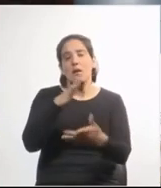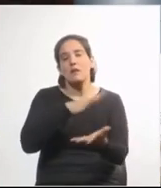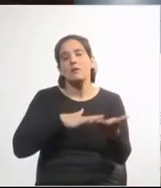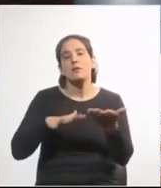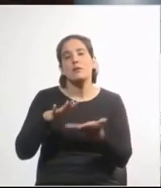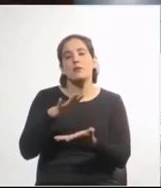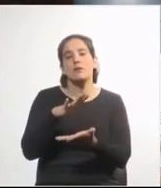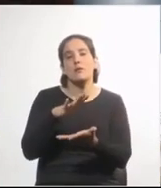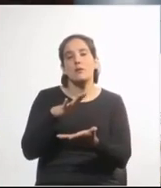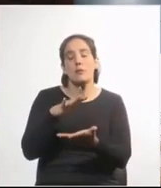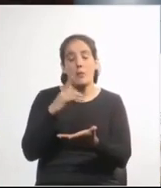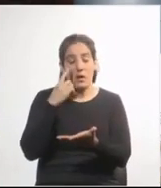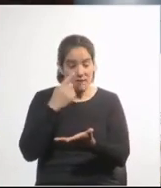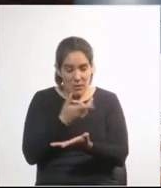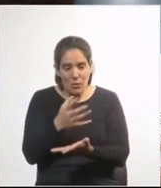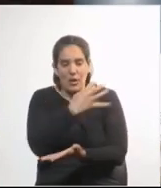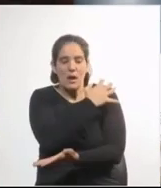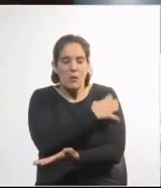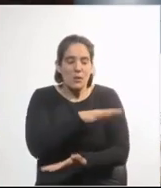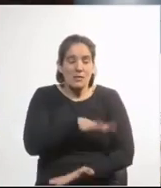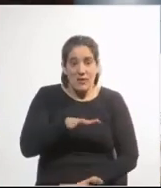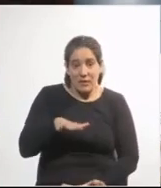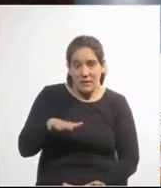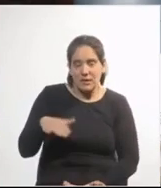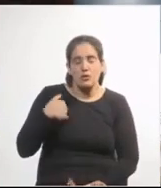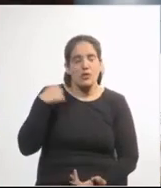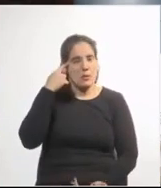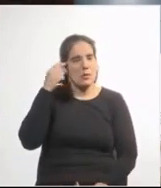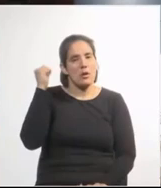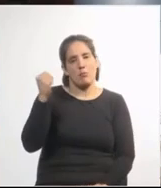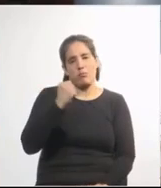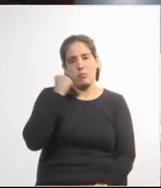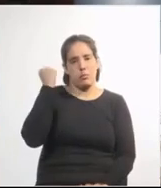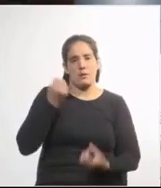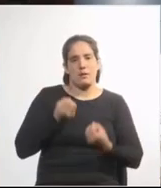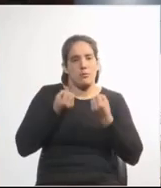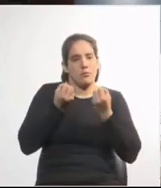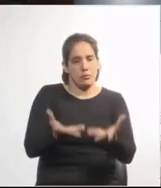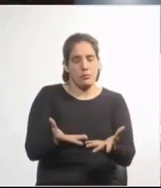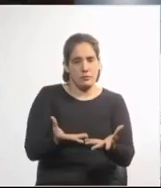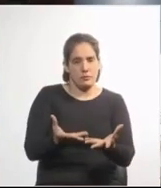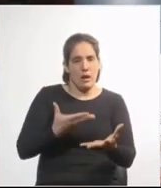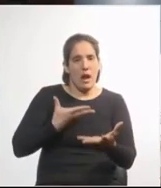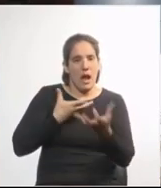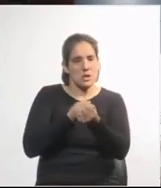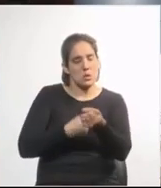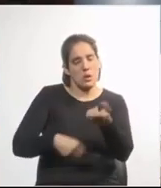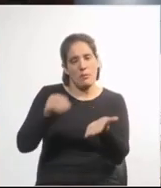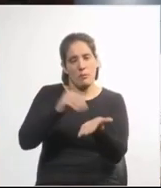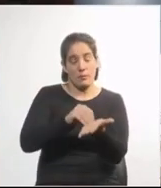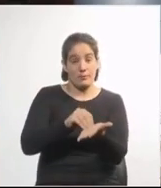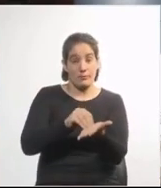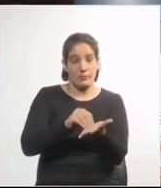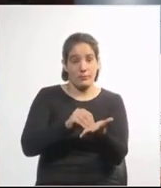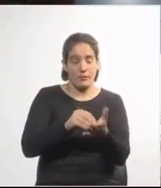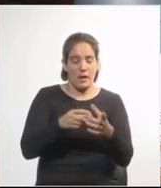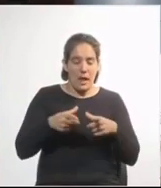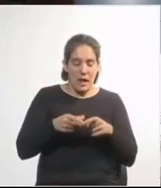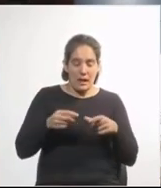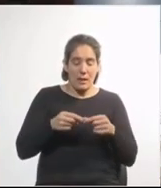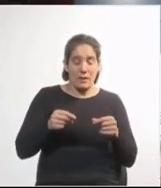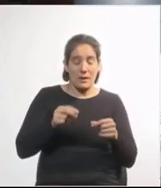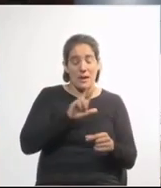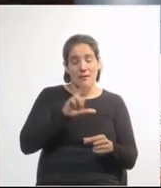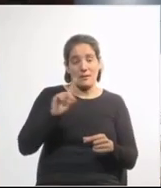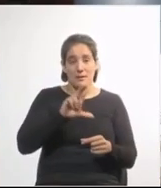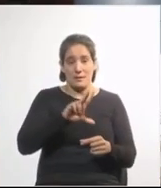que tenemos de pobreza infantil, nos parece fundamental atender estas situaciones. En las páginas 30 y 31 de la